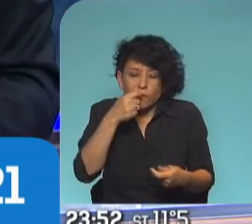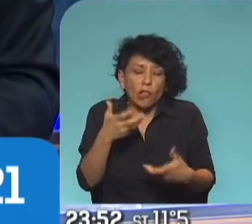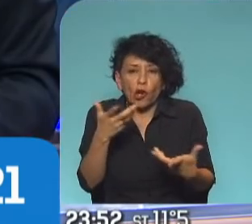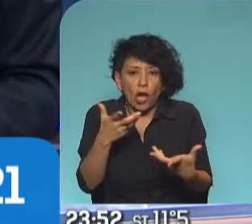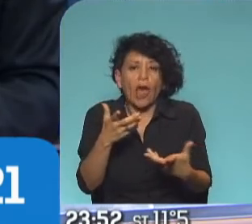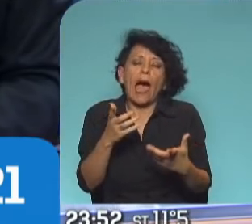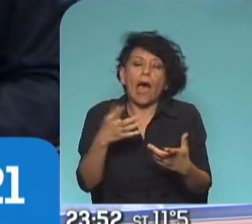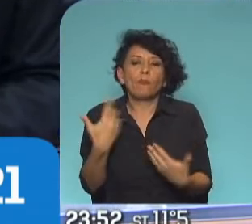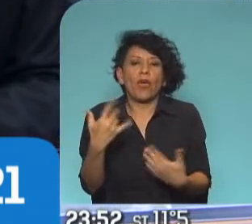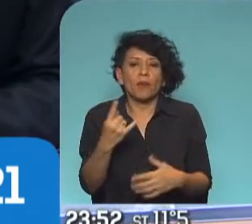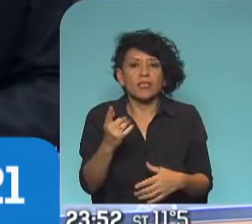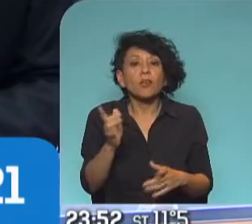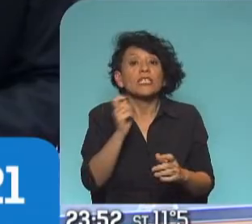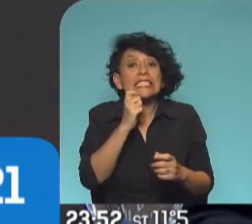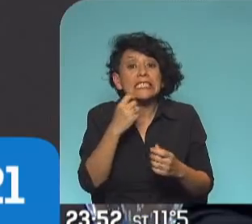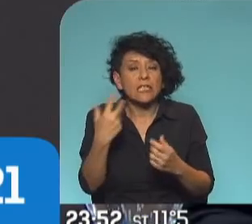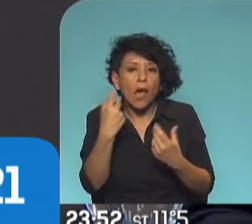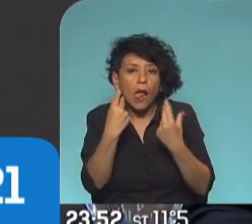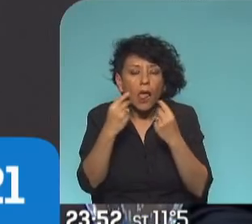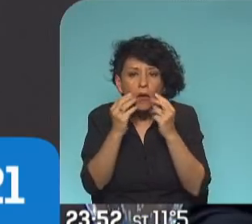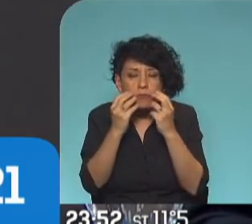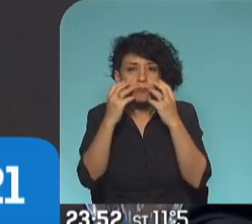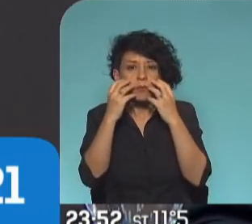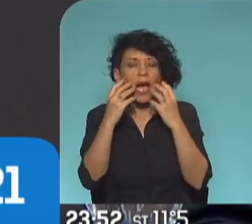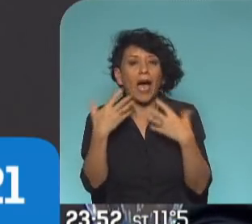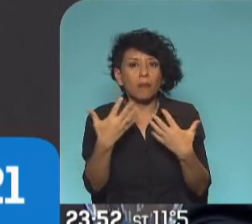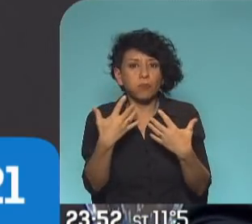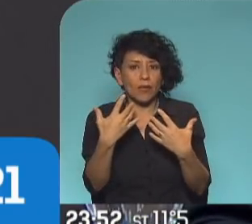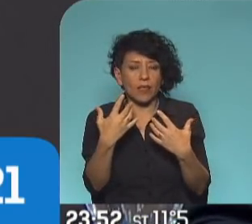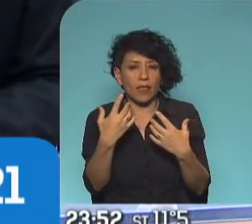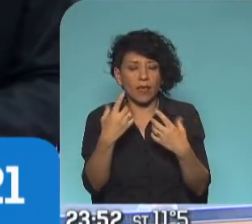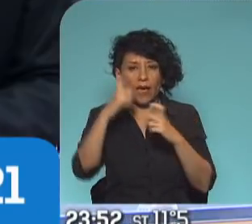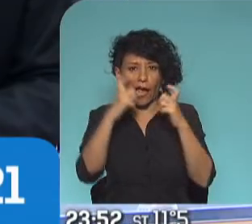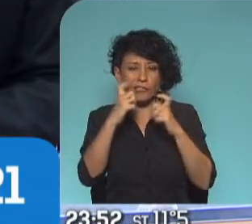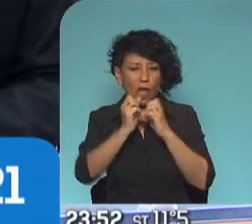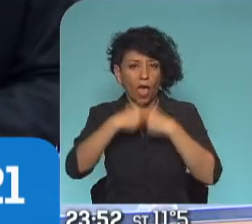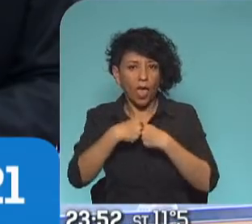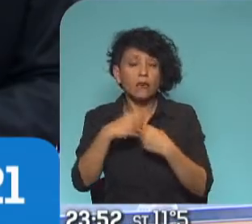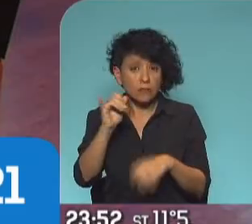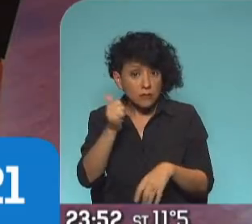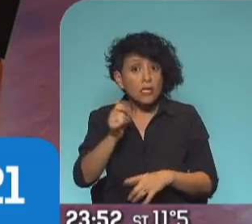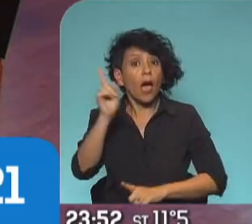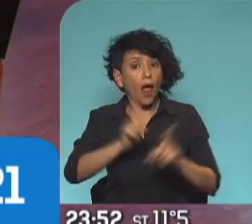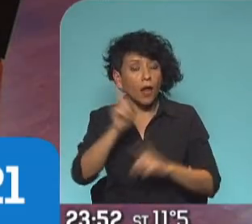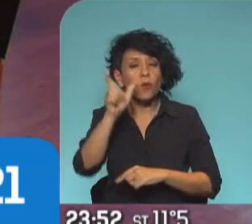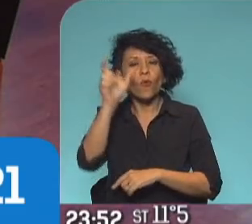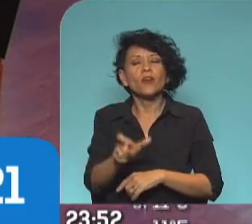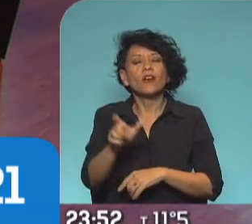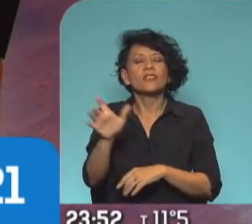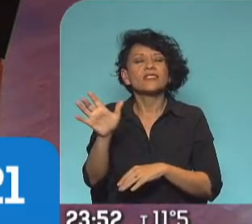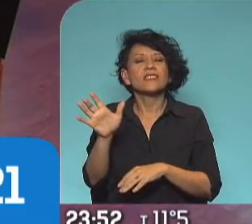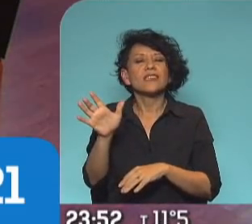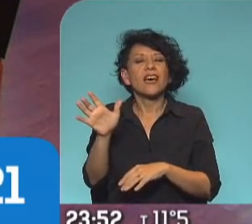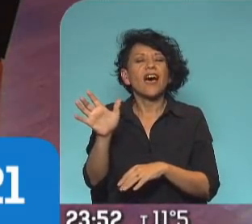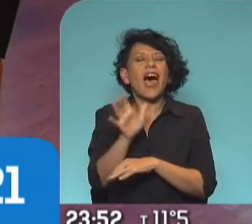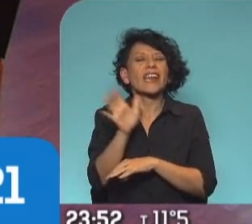pones Botox, por ejemplo, no hay forma de que tus gestos te delaten. Es el caso de algunas artistas que lo utilizan